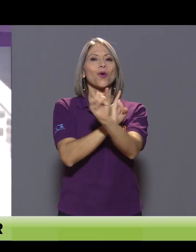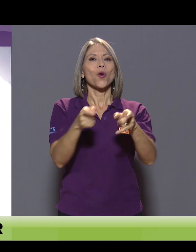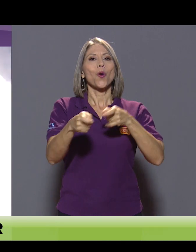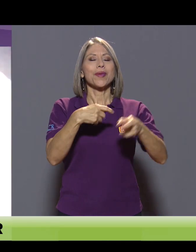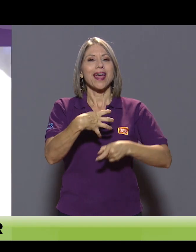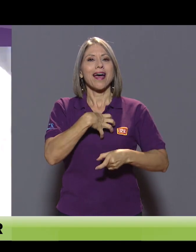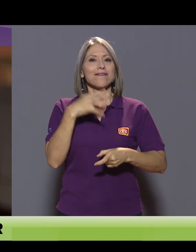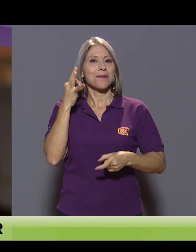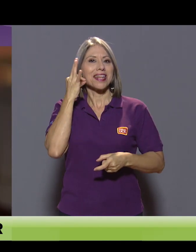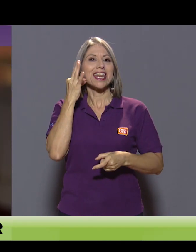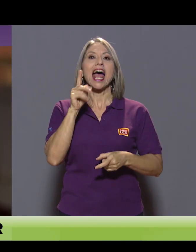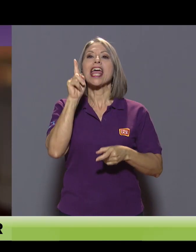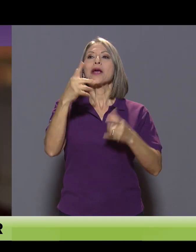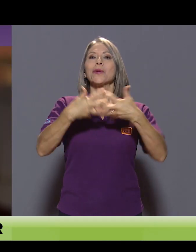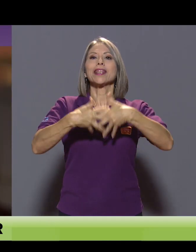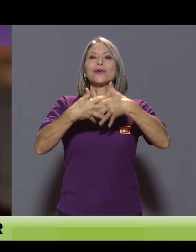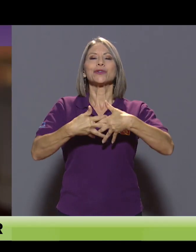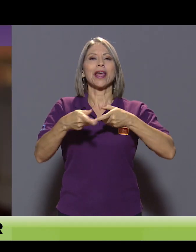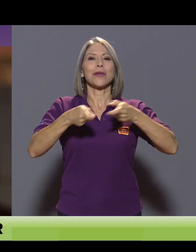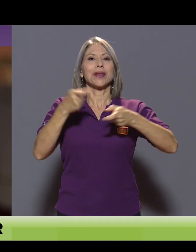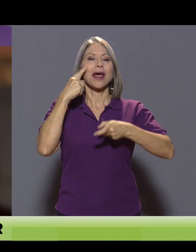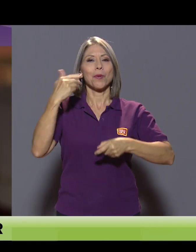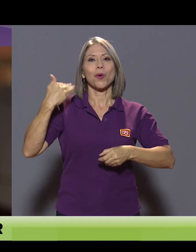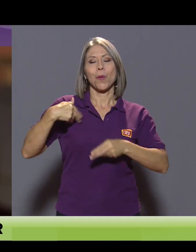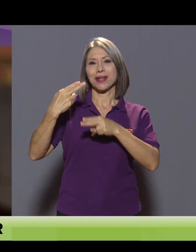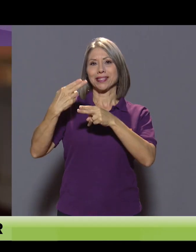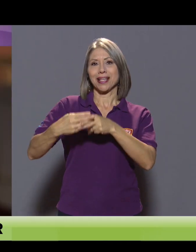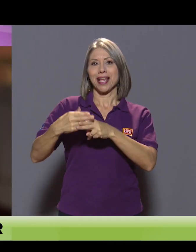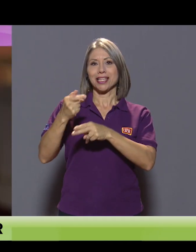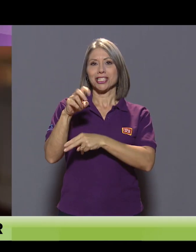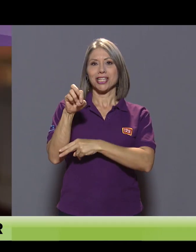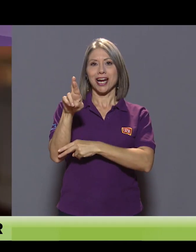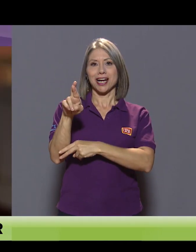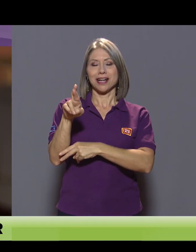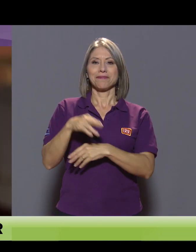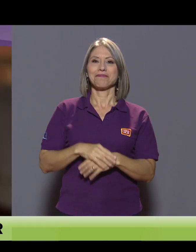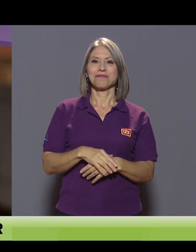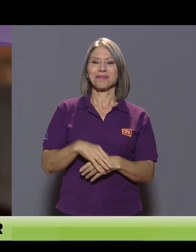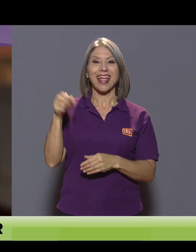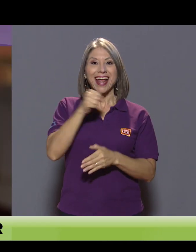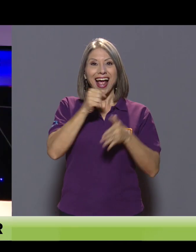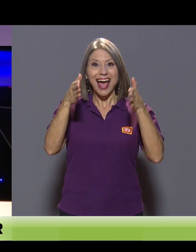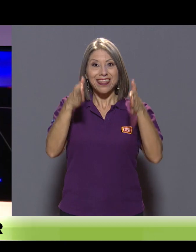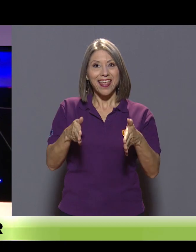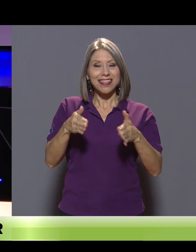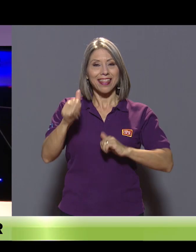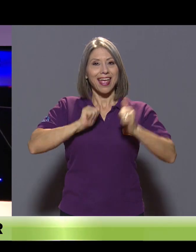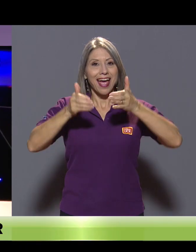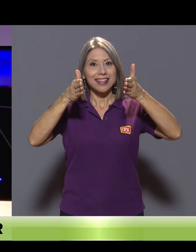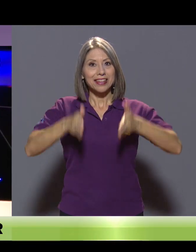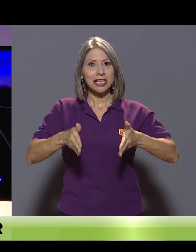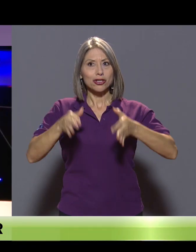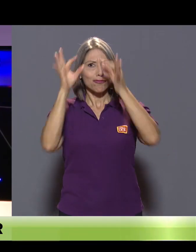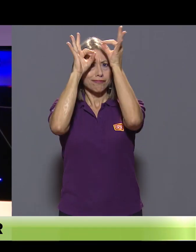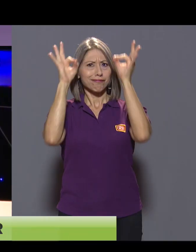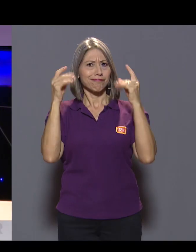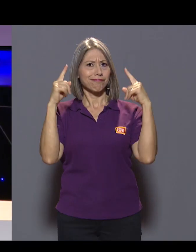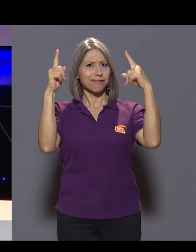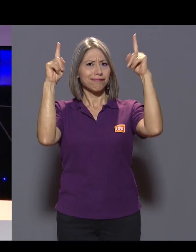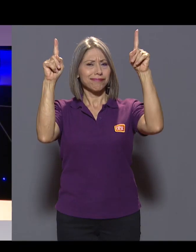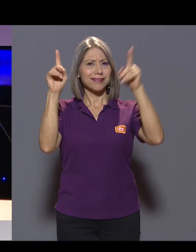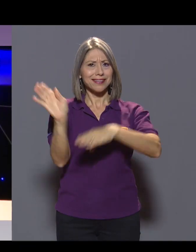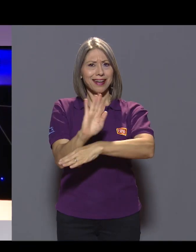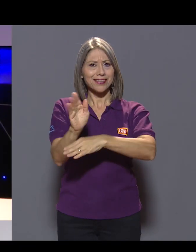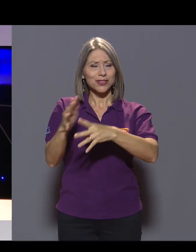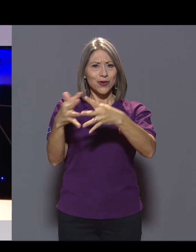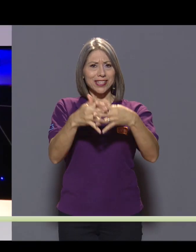en una industria dominada por hombres. Les hablamos de SHARE. La cantante, actriz y celebridad